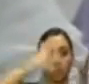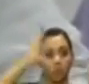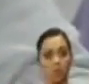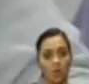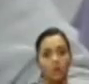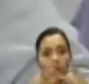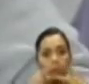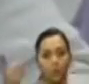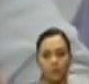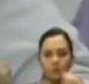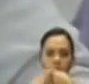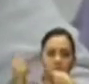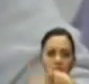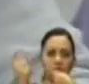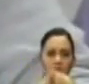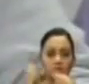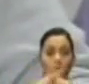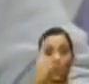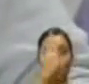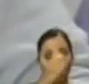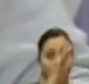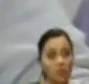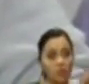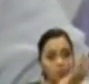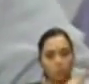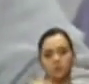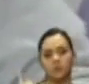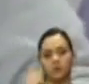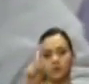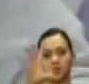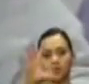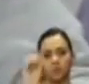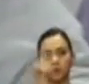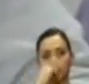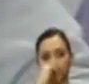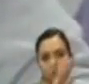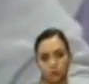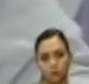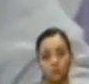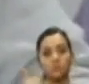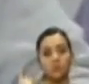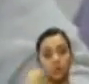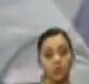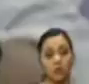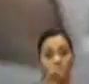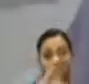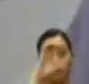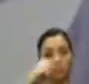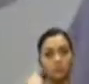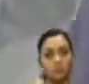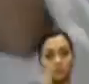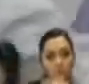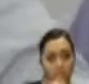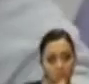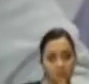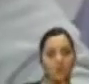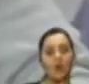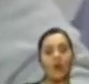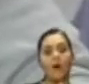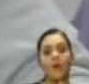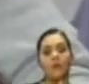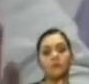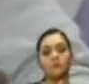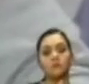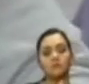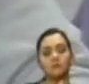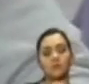decir, 150 chicos por escuela. Pero en realidad, ustedes de repente tenían colegios como el Vicente Rocafuerte, el Mejía, el Bernardo Valdivieso en Loja,